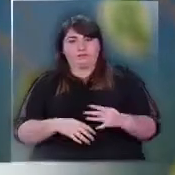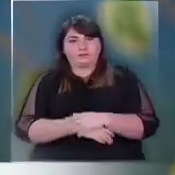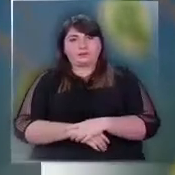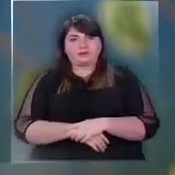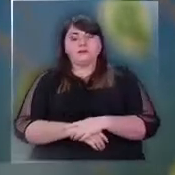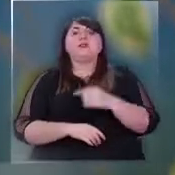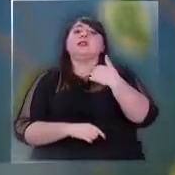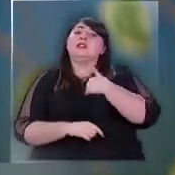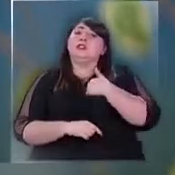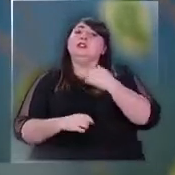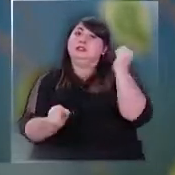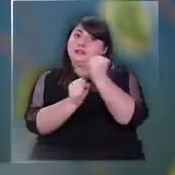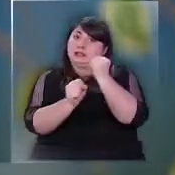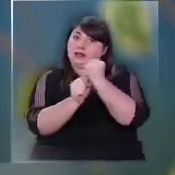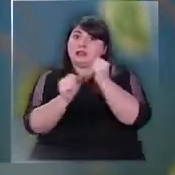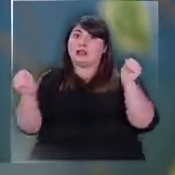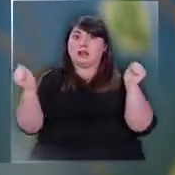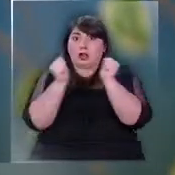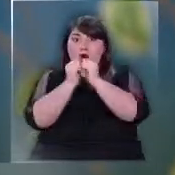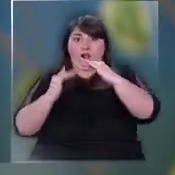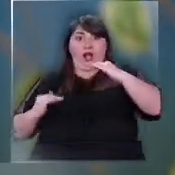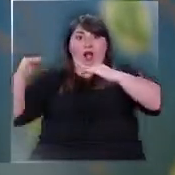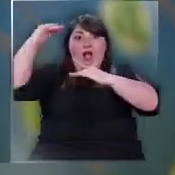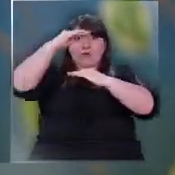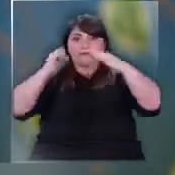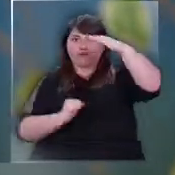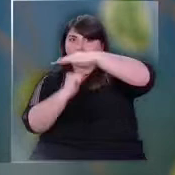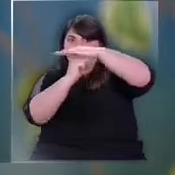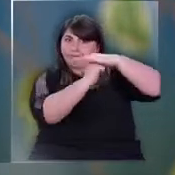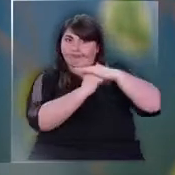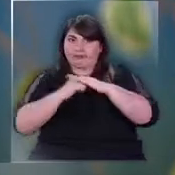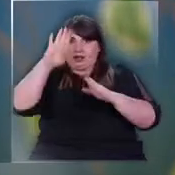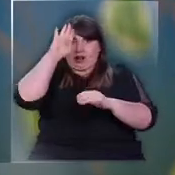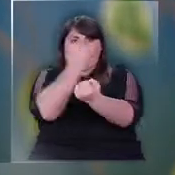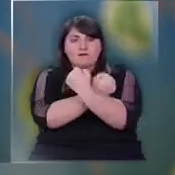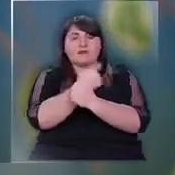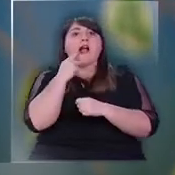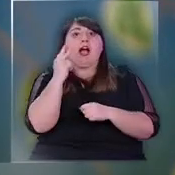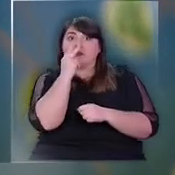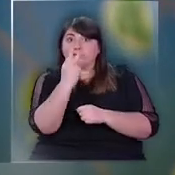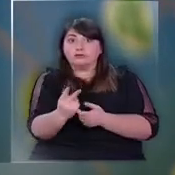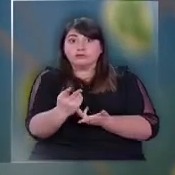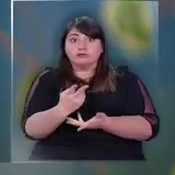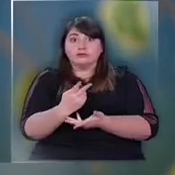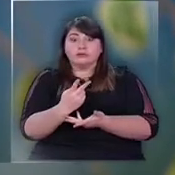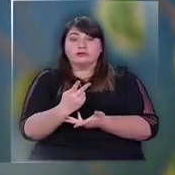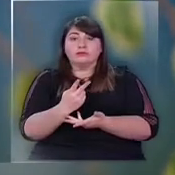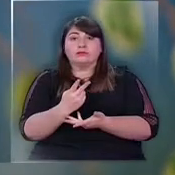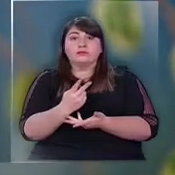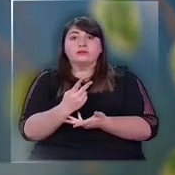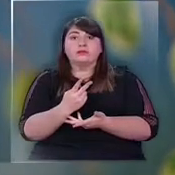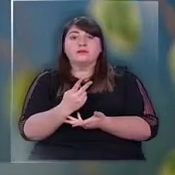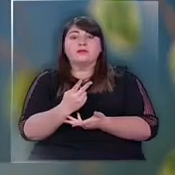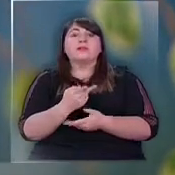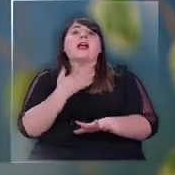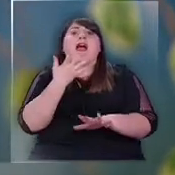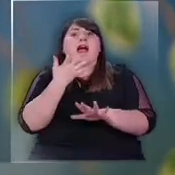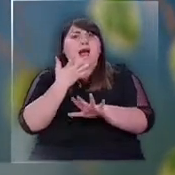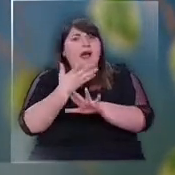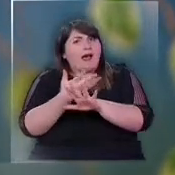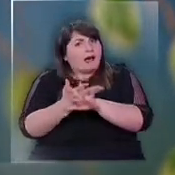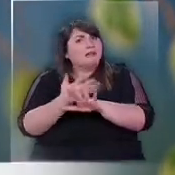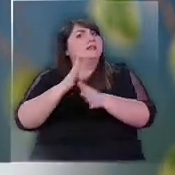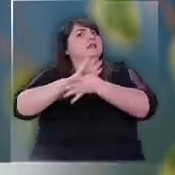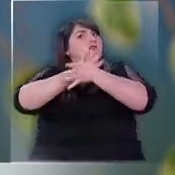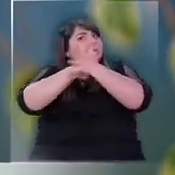trabajar con el alto mando, y ahí observé que había toda una